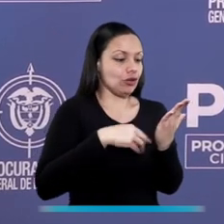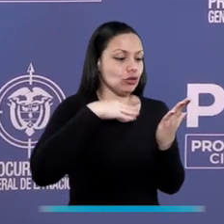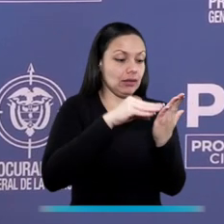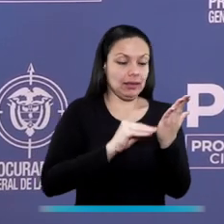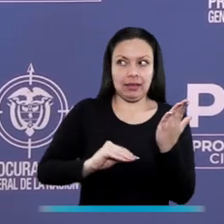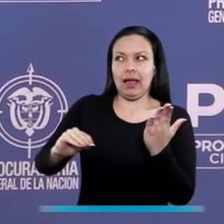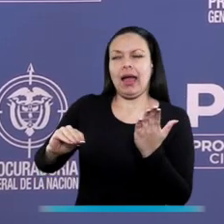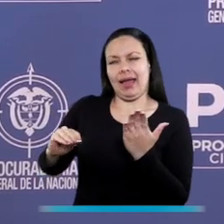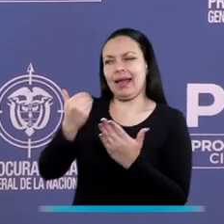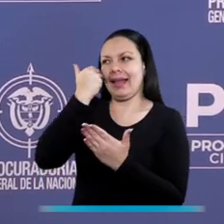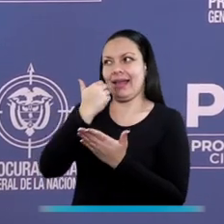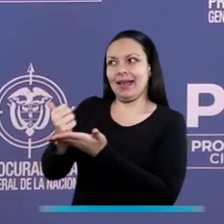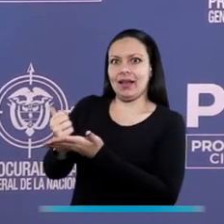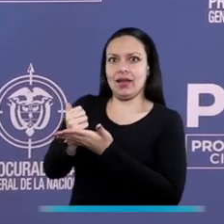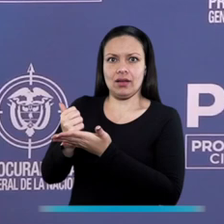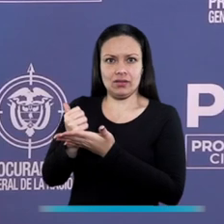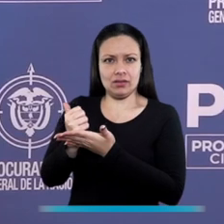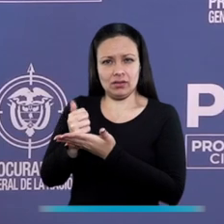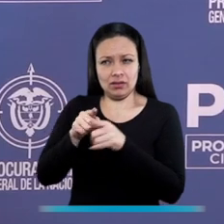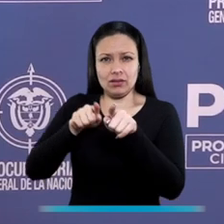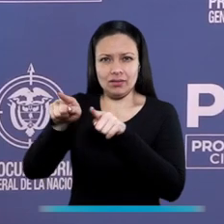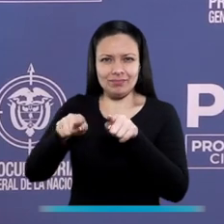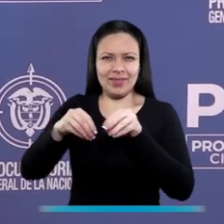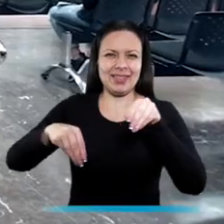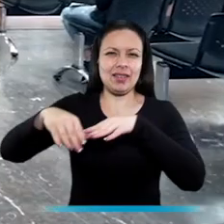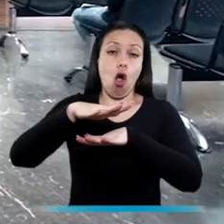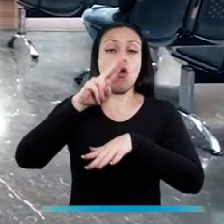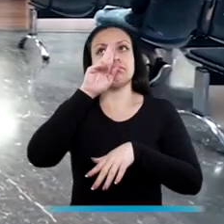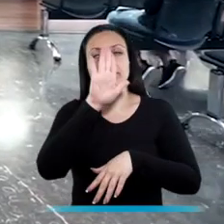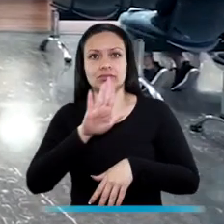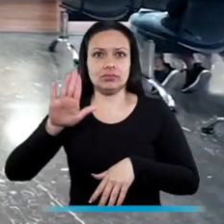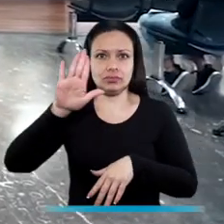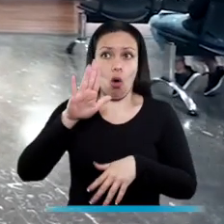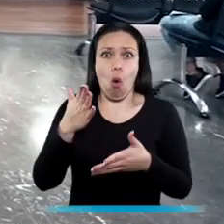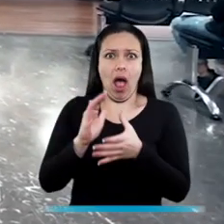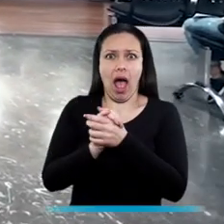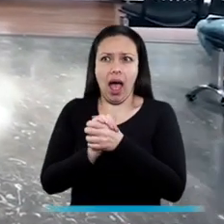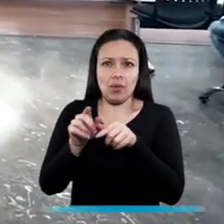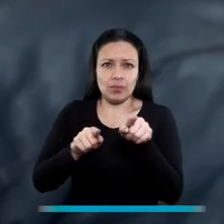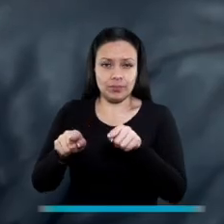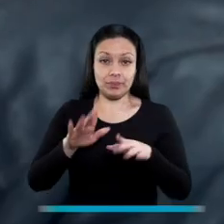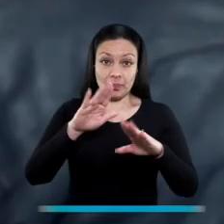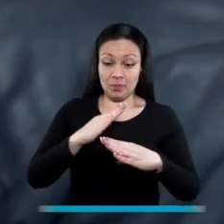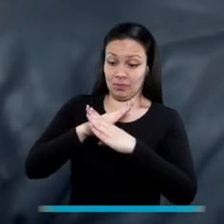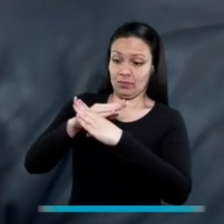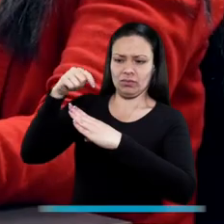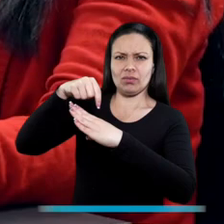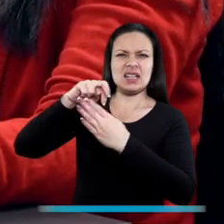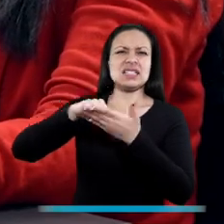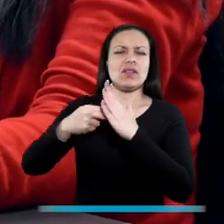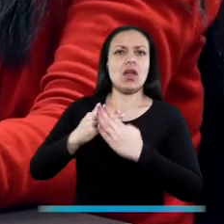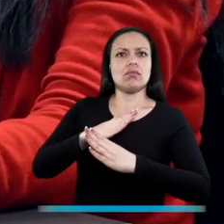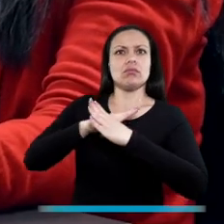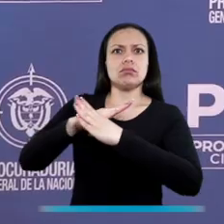las posiciones a nivel territorial o nacional a los amigos. Prevenir es evitar que se vulnere un derecho. Prevenir